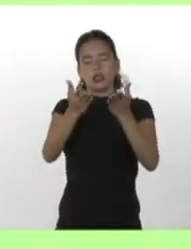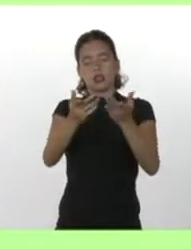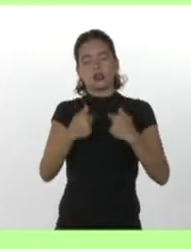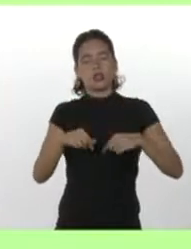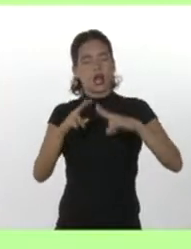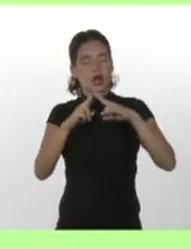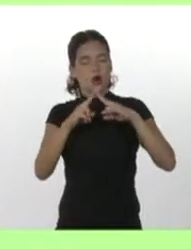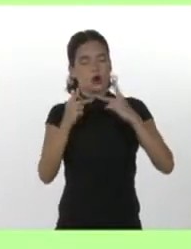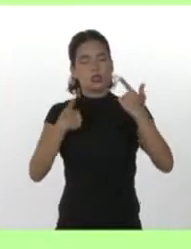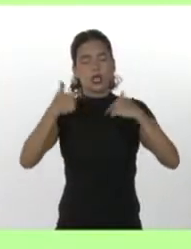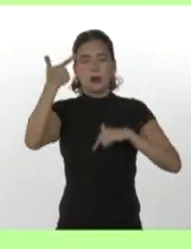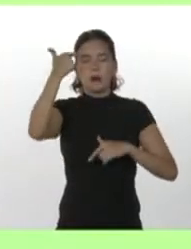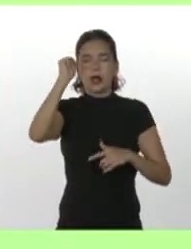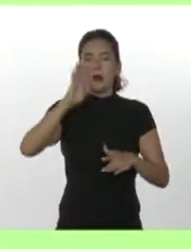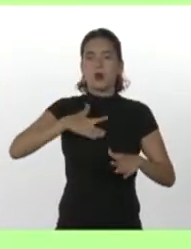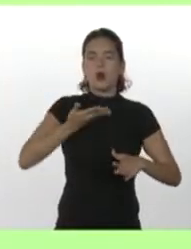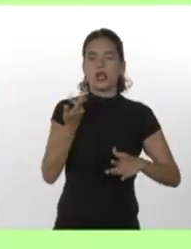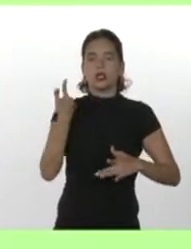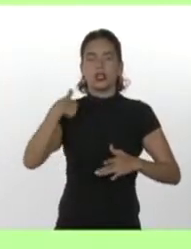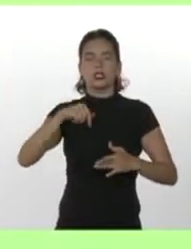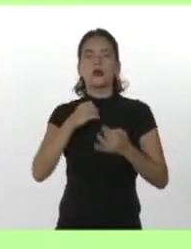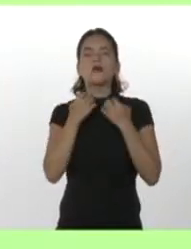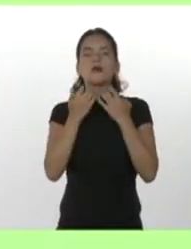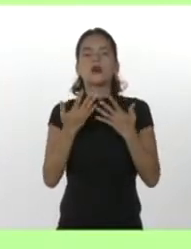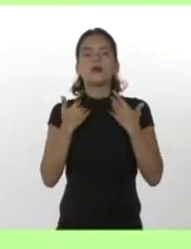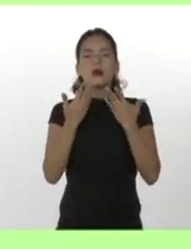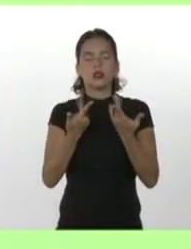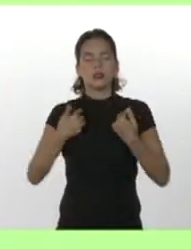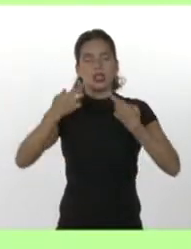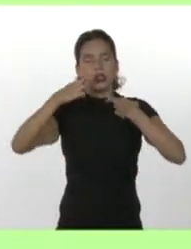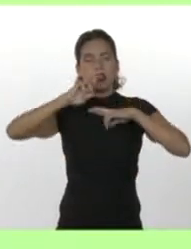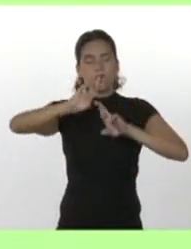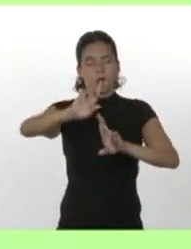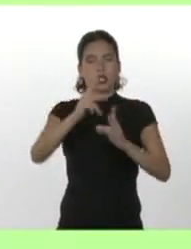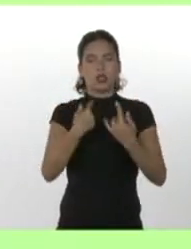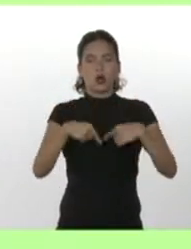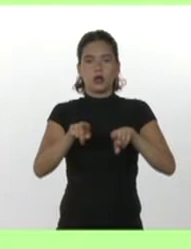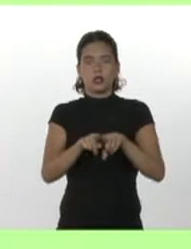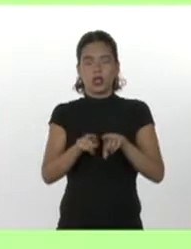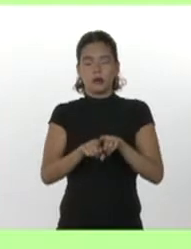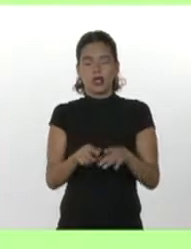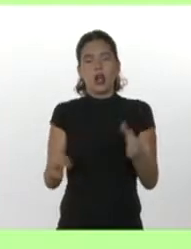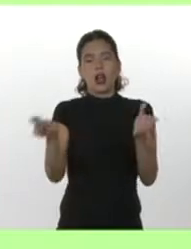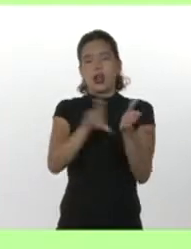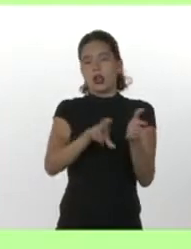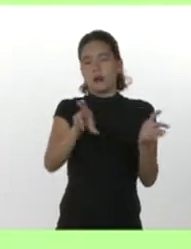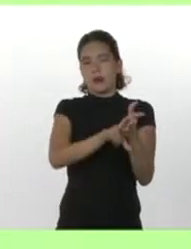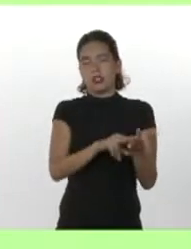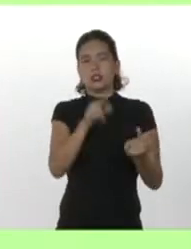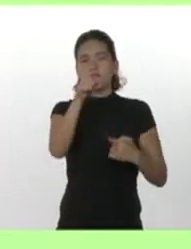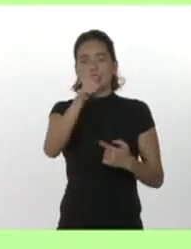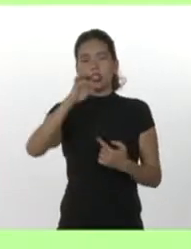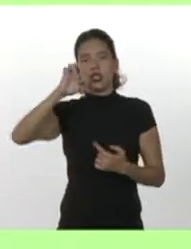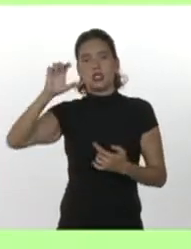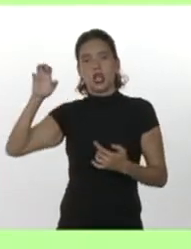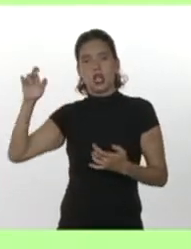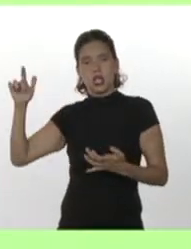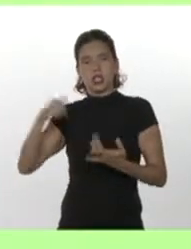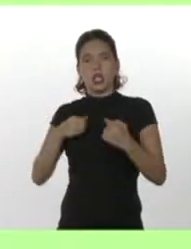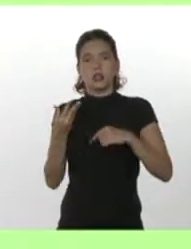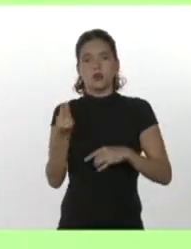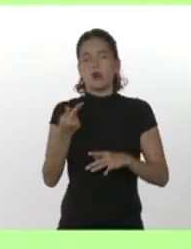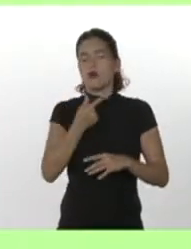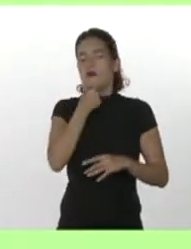a conocer para poder tener el balbuceo de respuesta o incluso la repetición de estas letras, que son